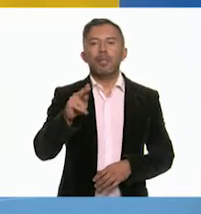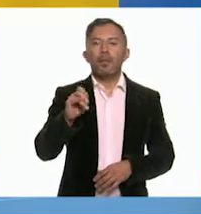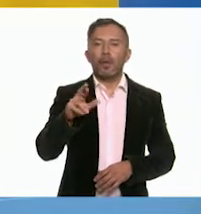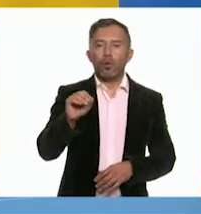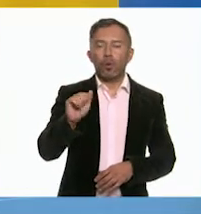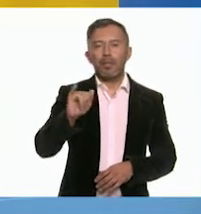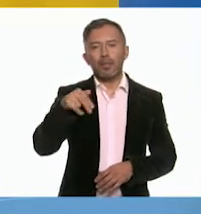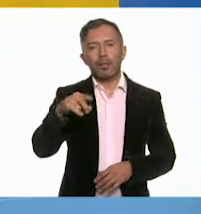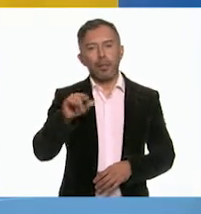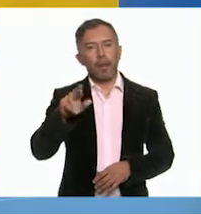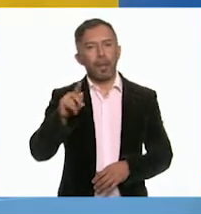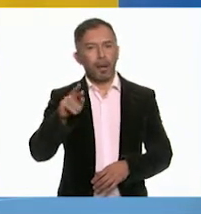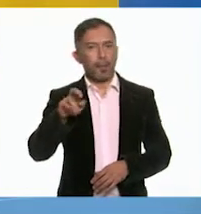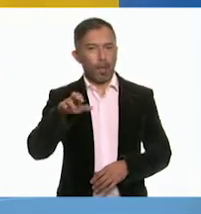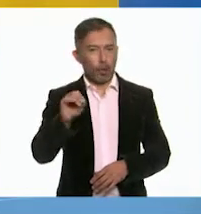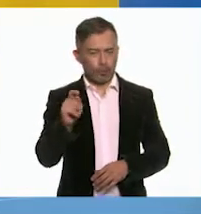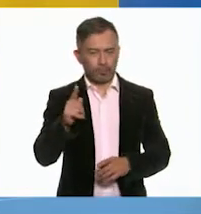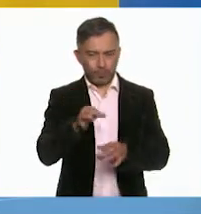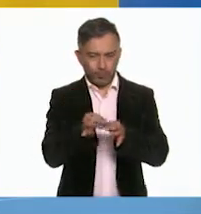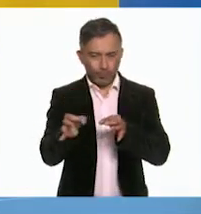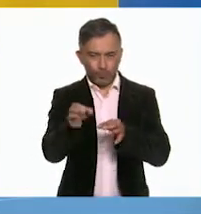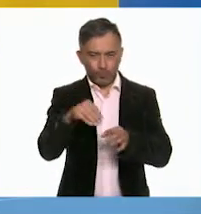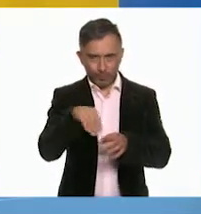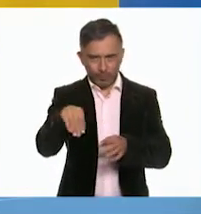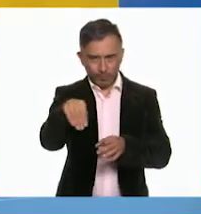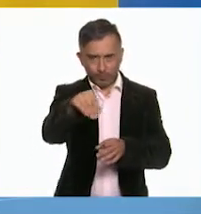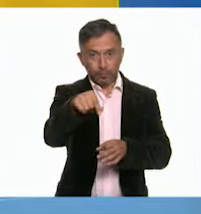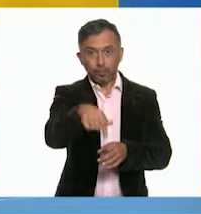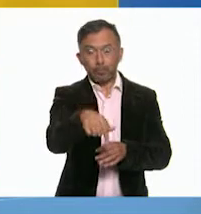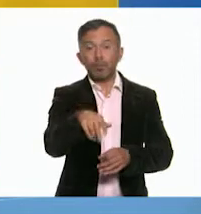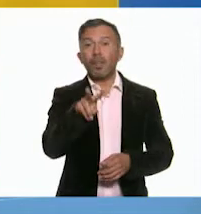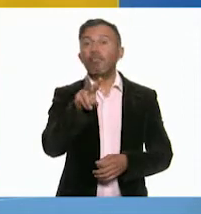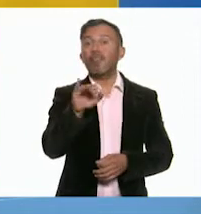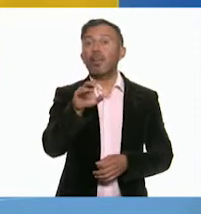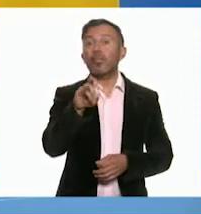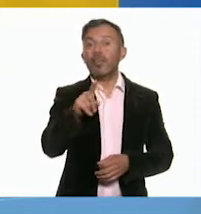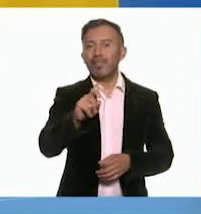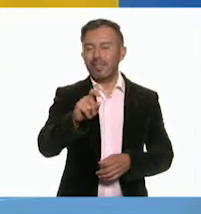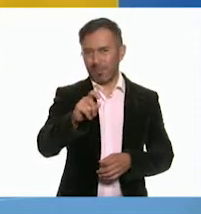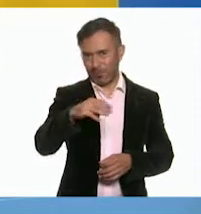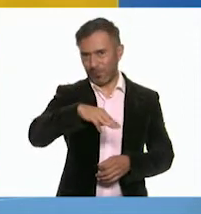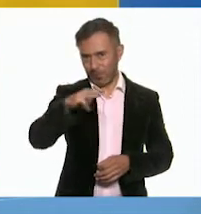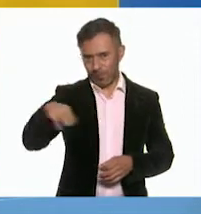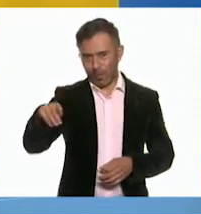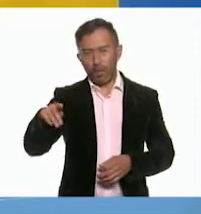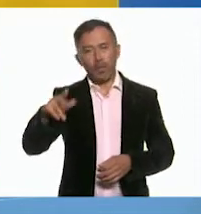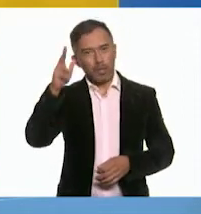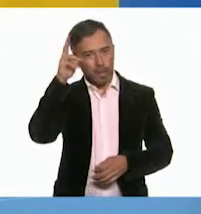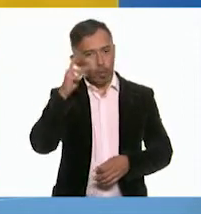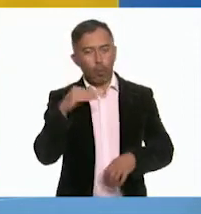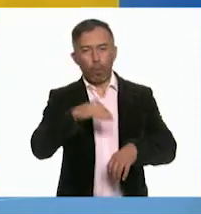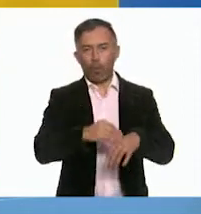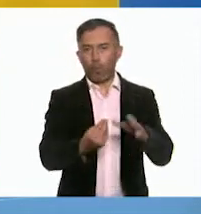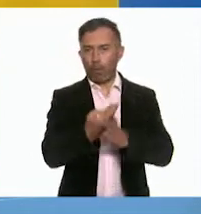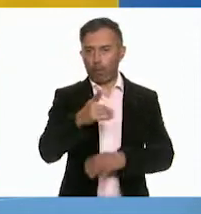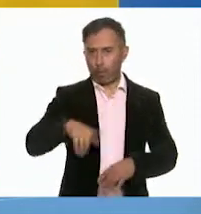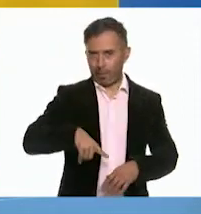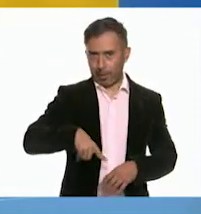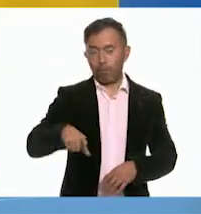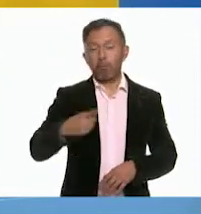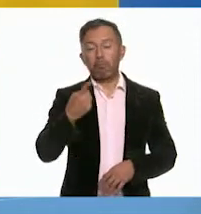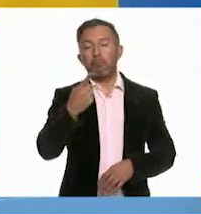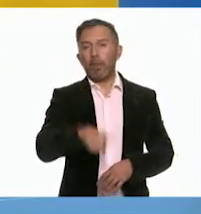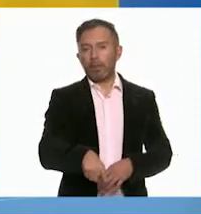e Indaparapeo. Una vez en Valladolid, Miguel Hidalgo estableció un gobierno y por mandato suyo el intendente José María